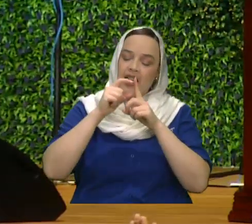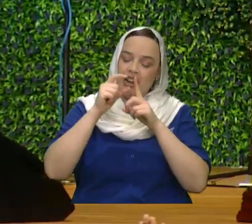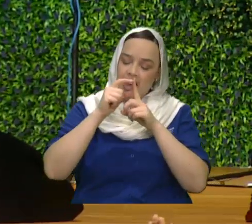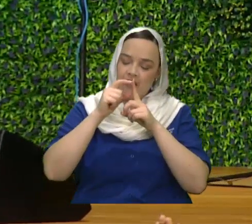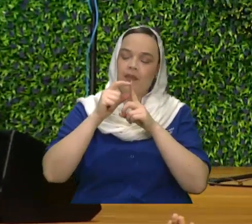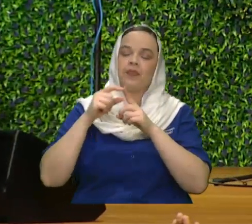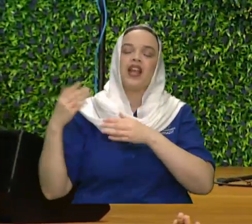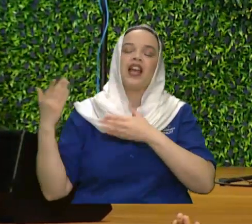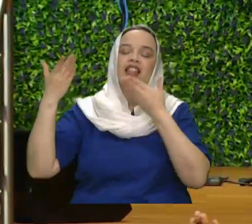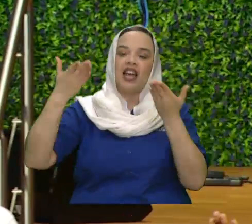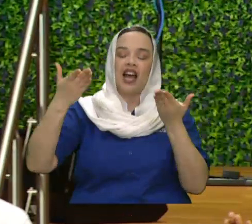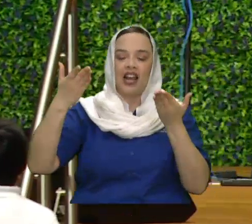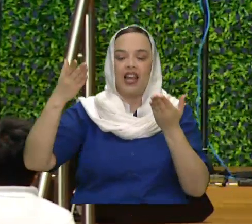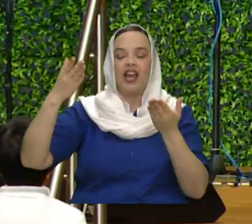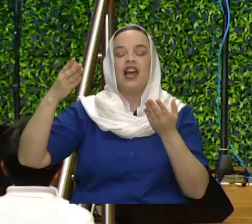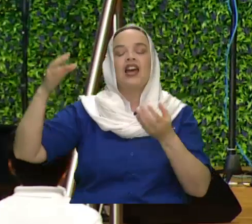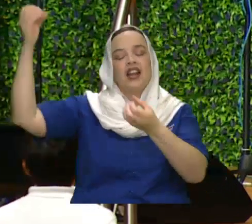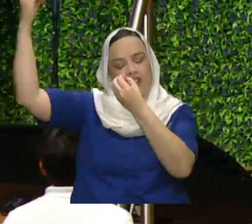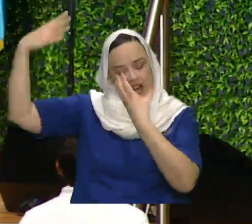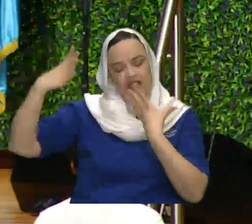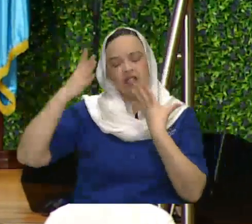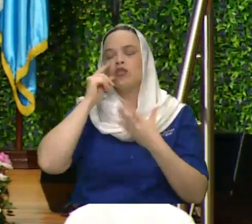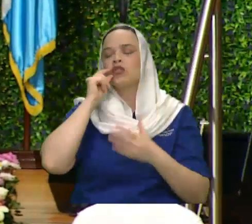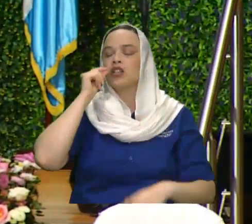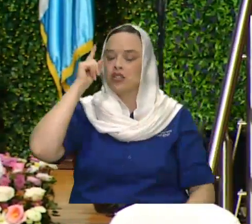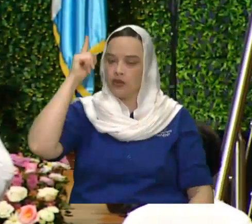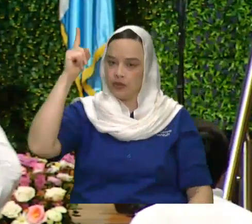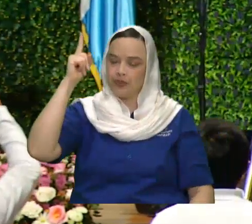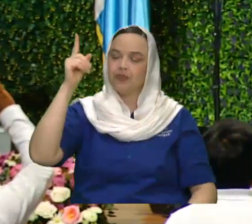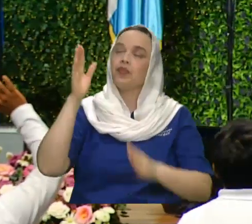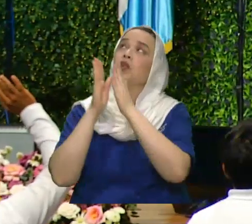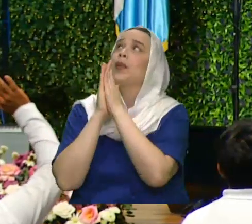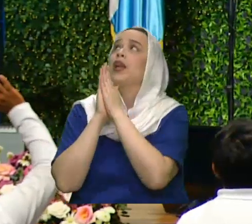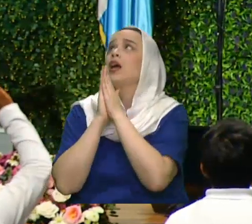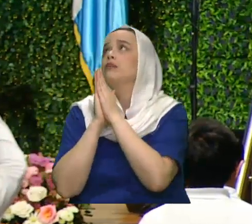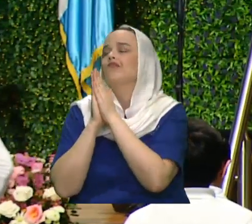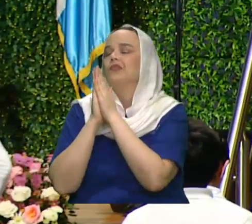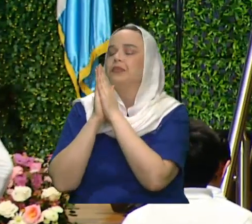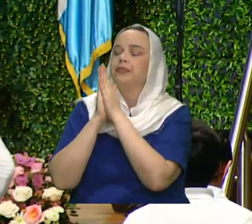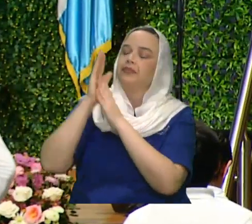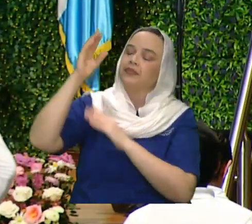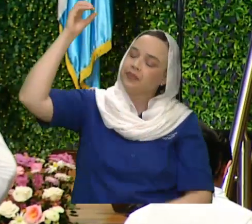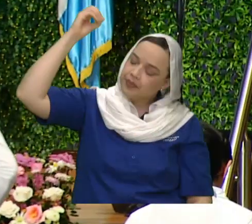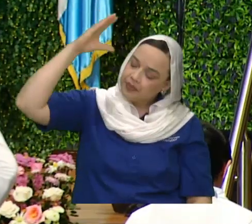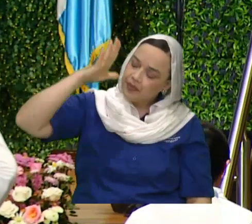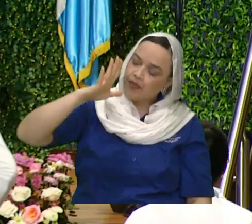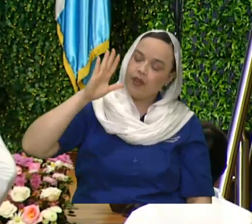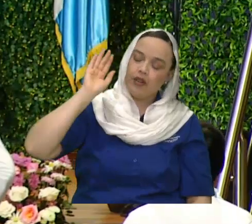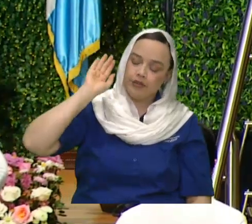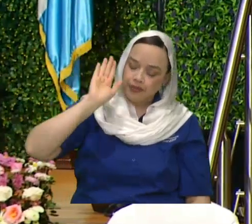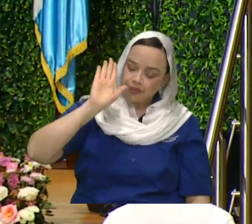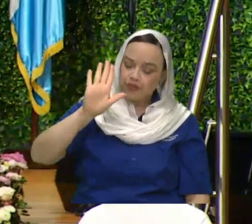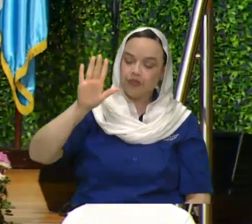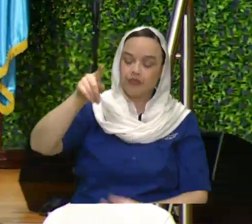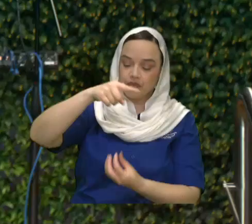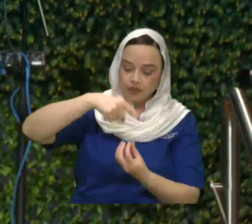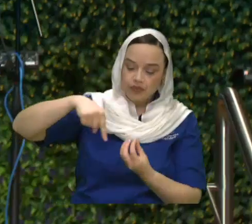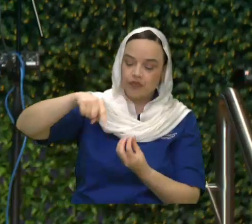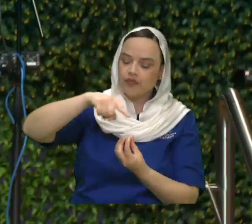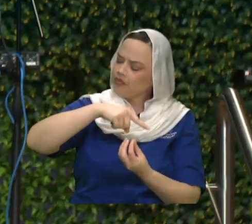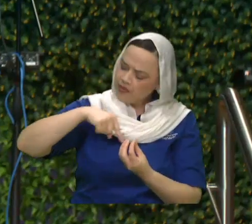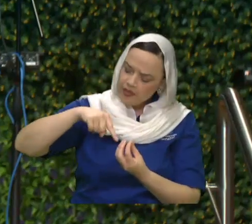al mismo tiempo te suplicamos señor que bendigas a su familia hermana lety a sus hijos a sus nietos a su